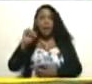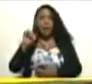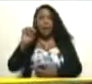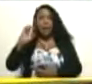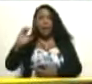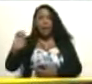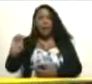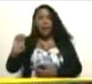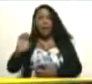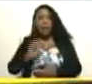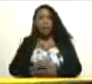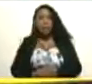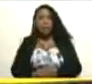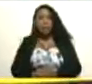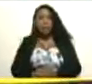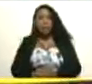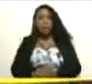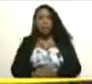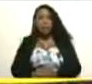Electoral,